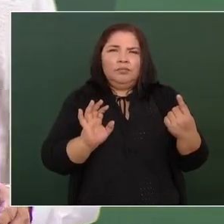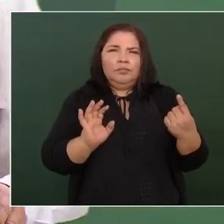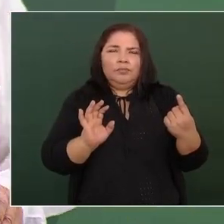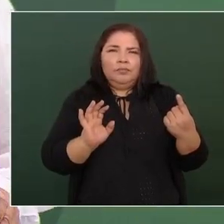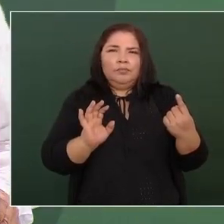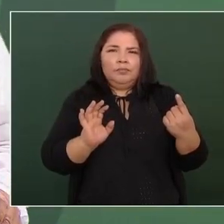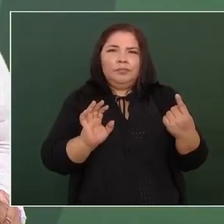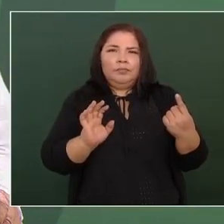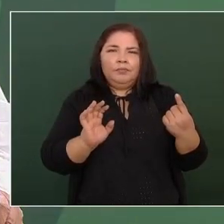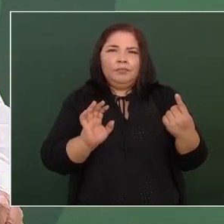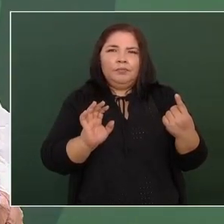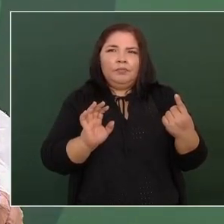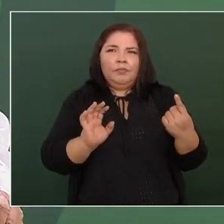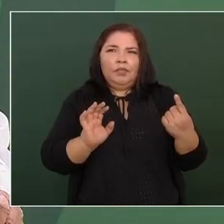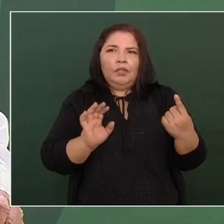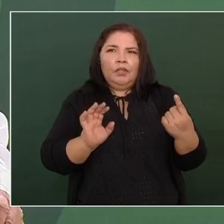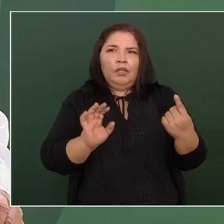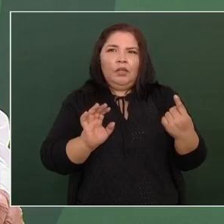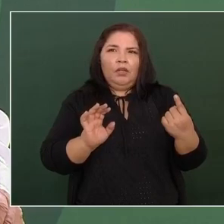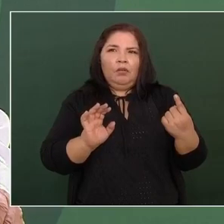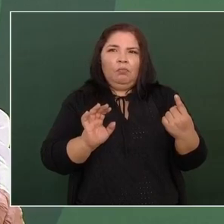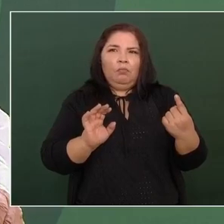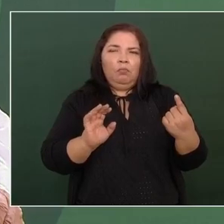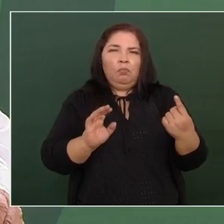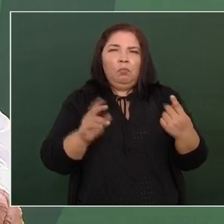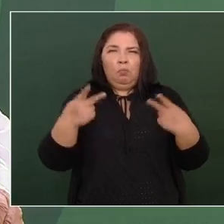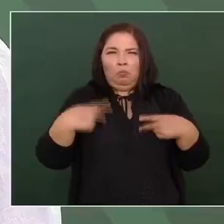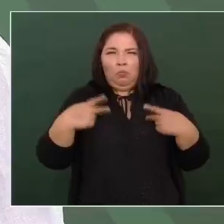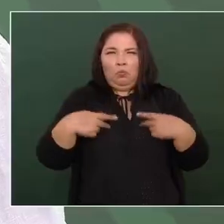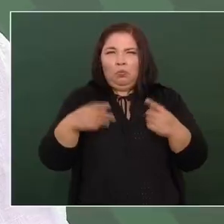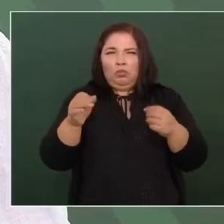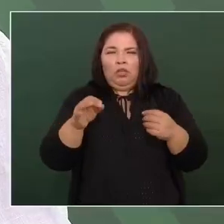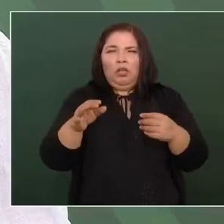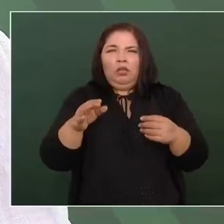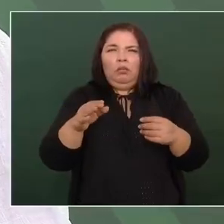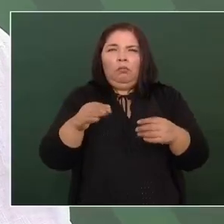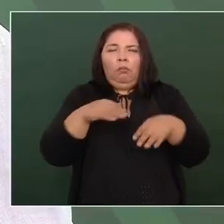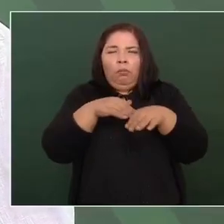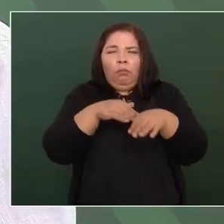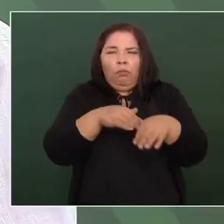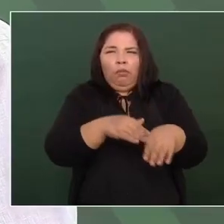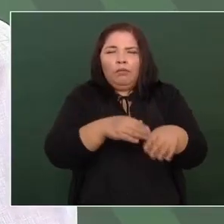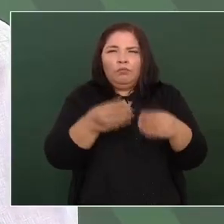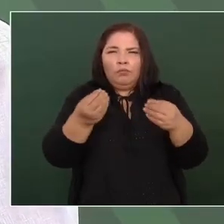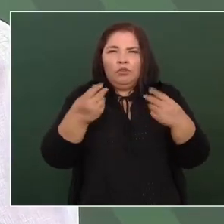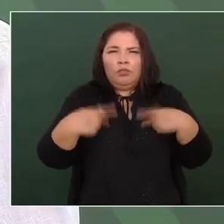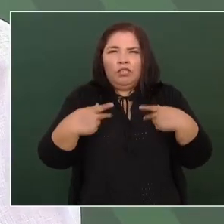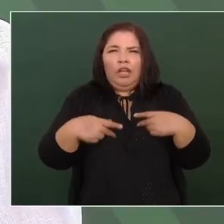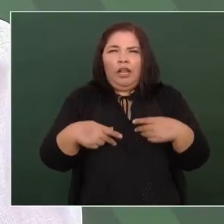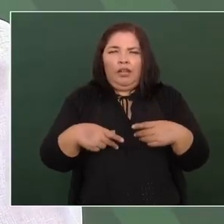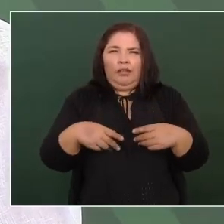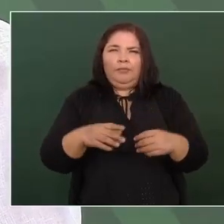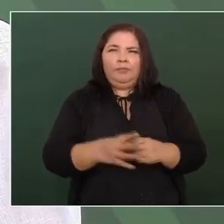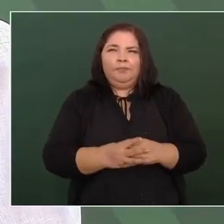hay mucho dogmatismo, mucho fanatismo en la derecha.